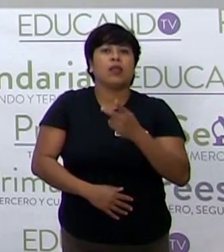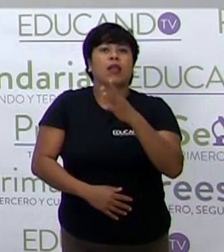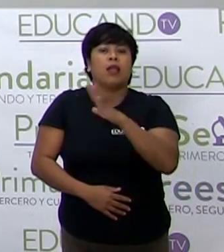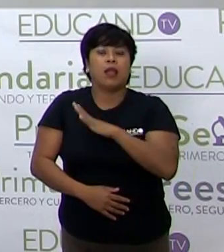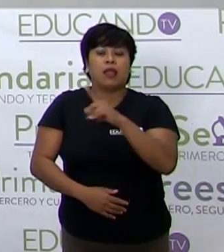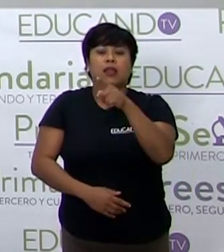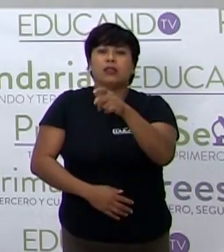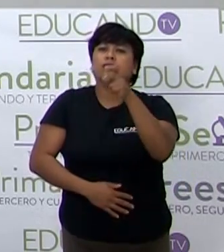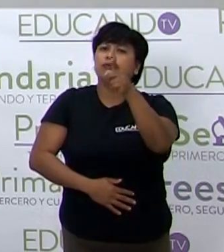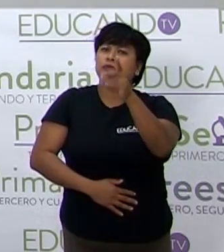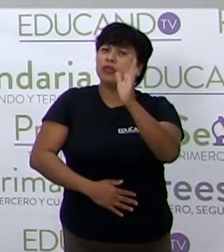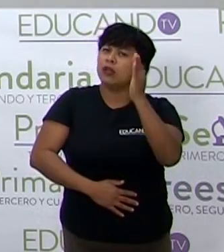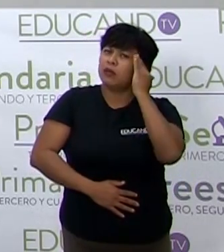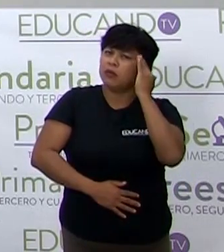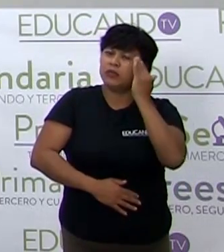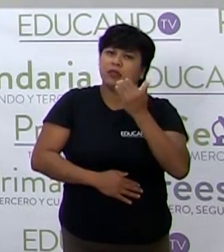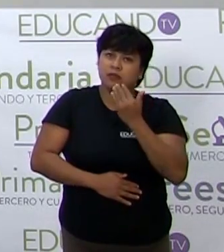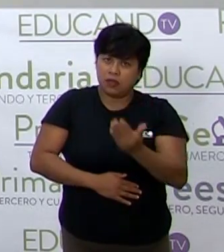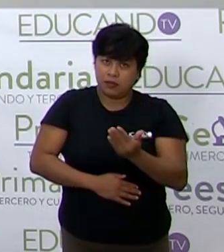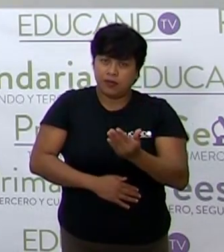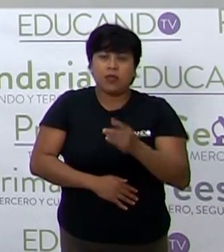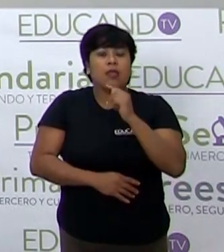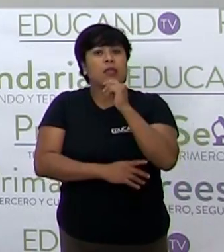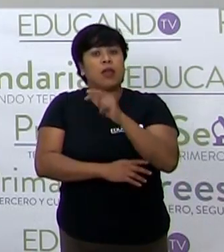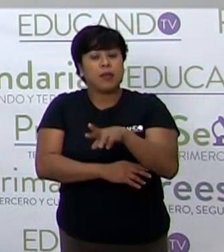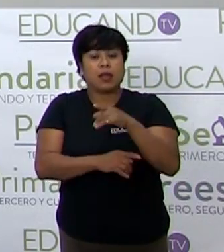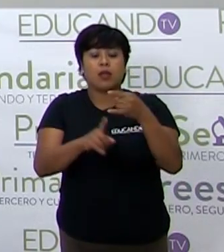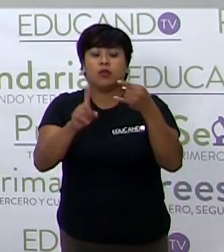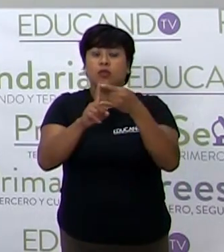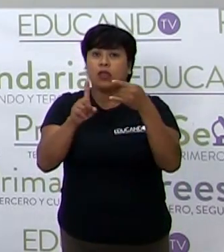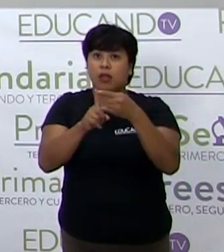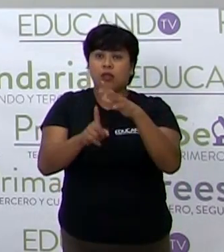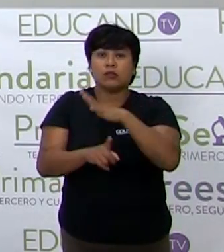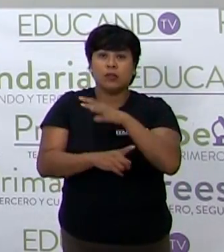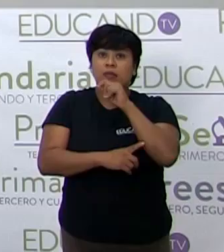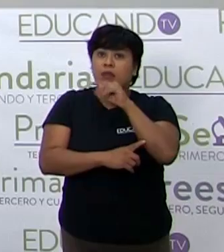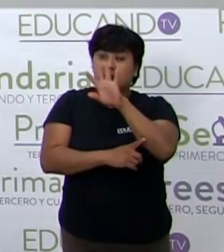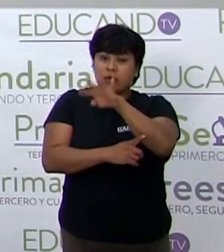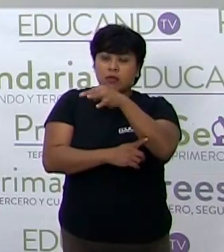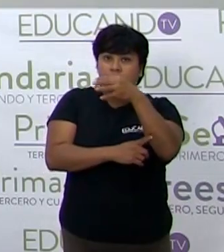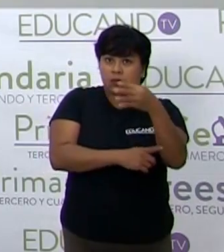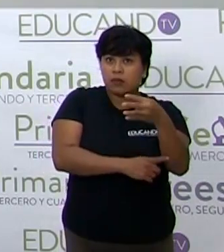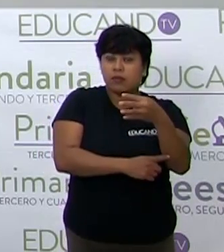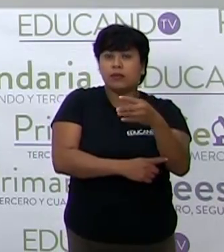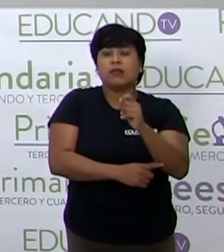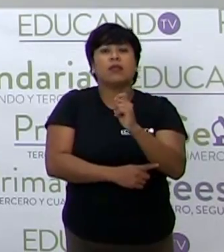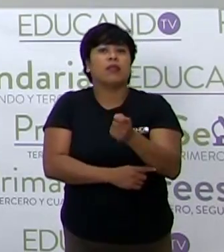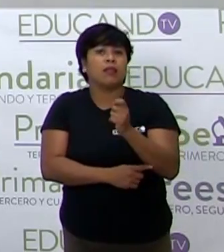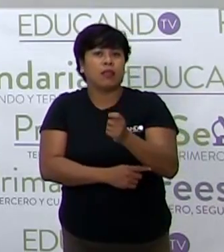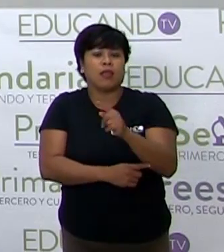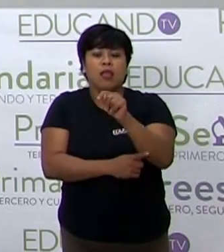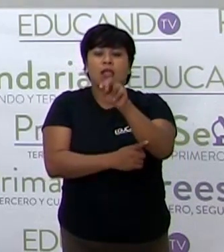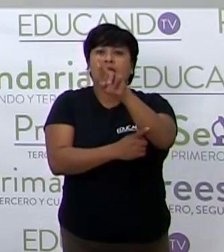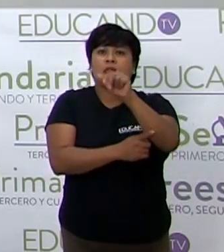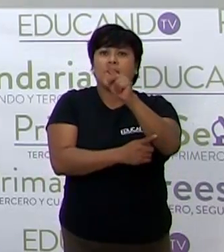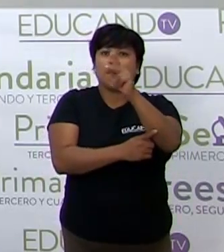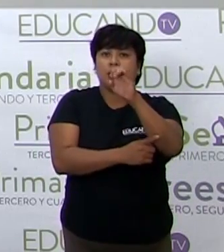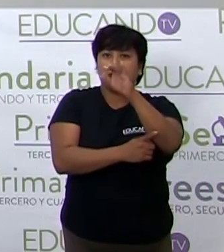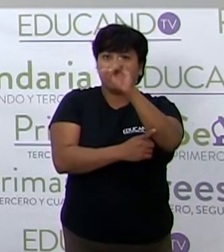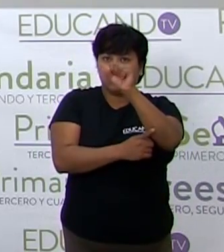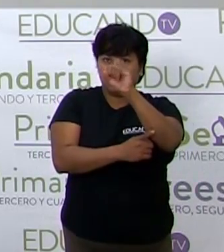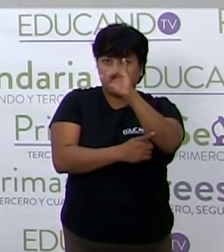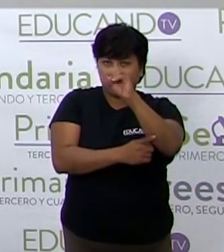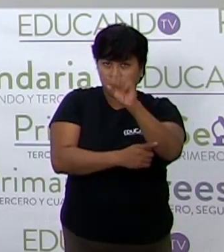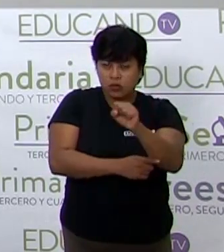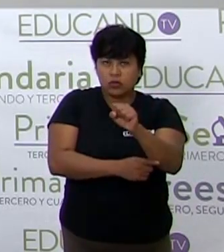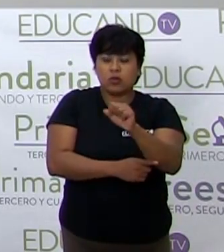que ya conoces muy bien. También los cuadriláteros se clasifican en trapecios. Lo voy a poner